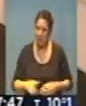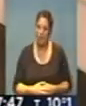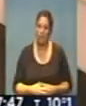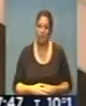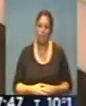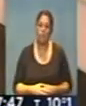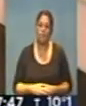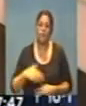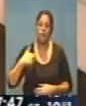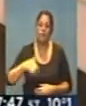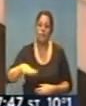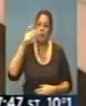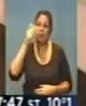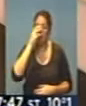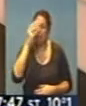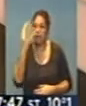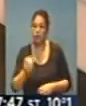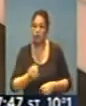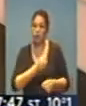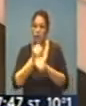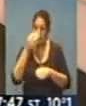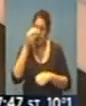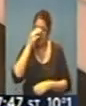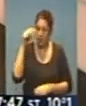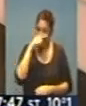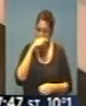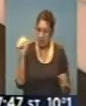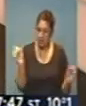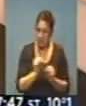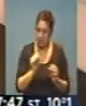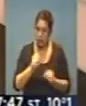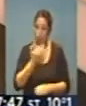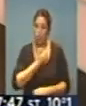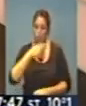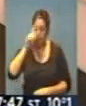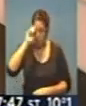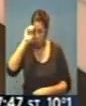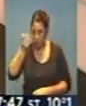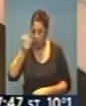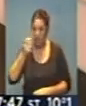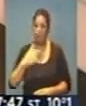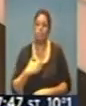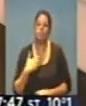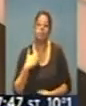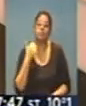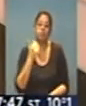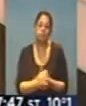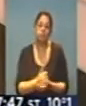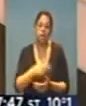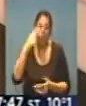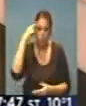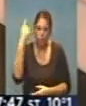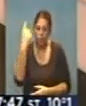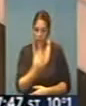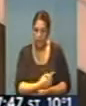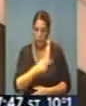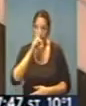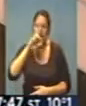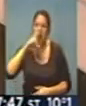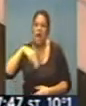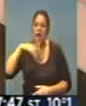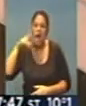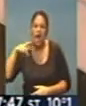se va a realizar entre el 24 y el 27 de mayo en La Rural, con la presencia de 91 galerías